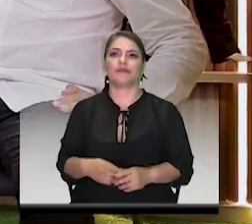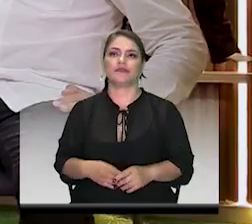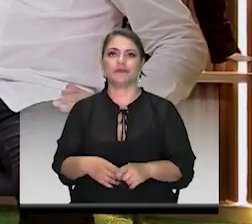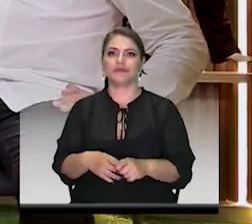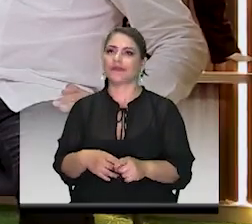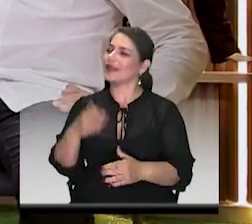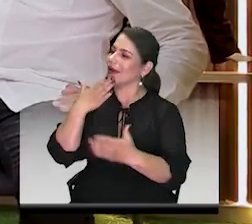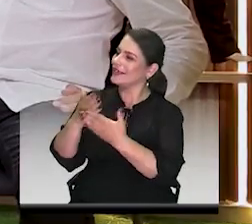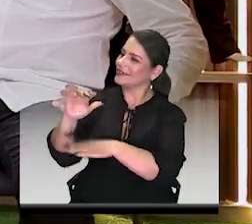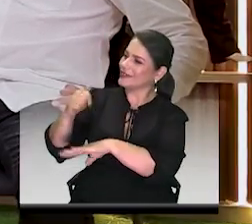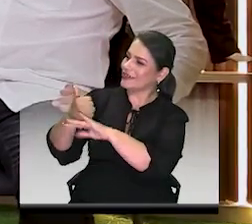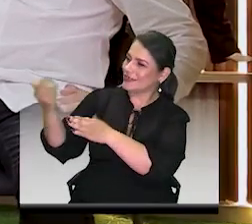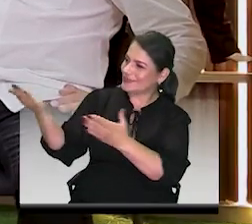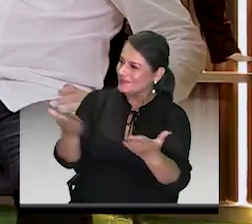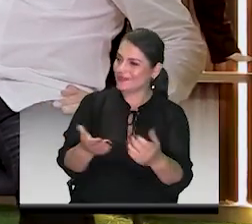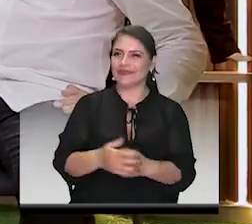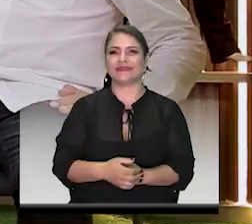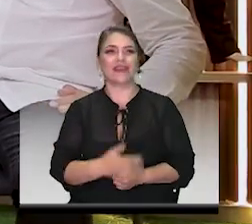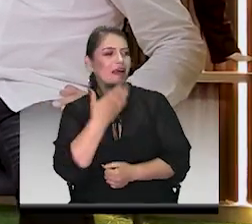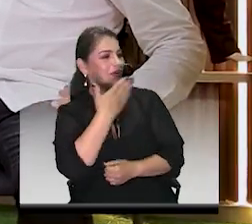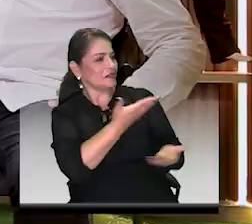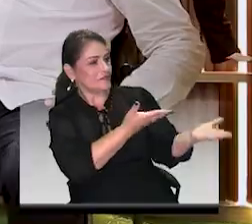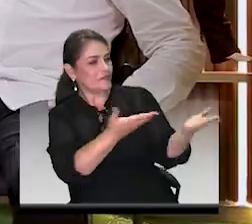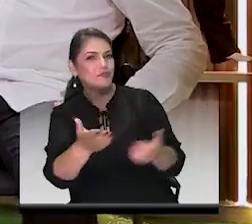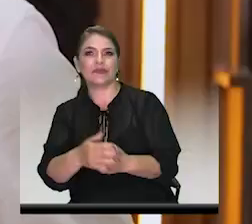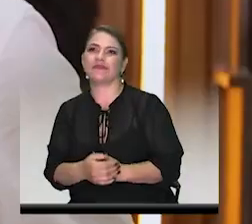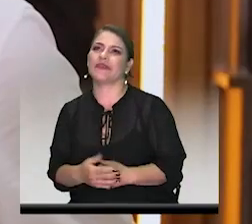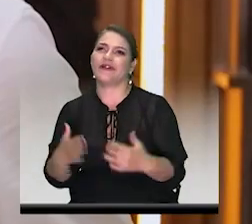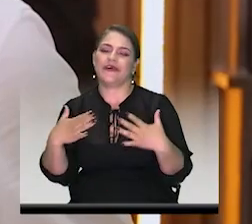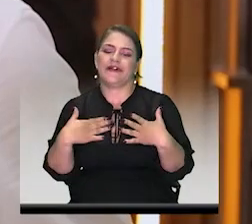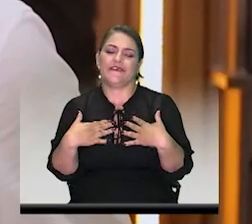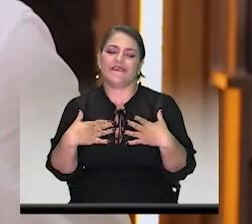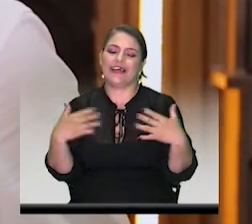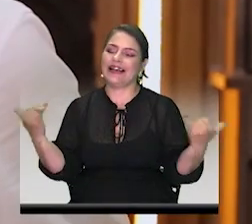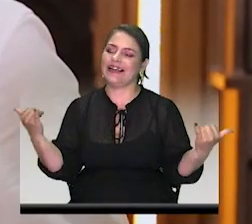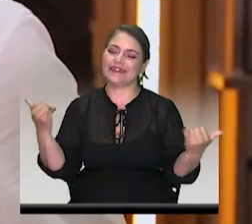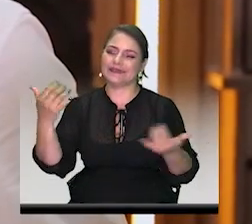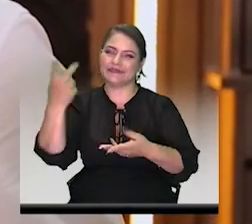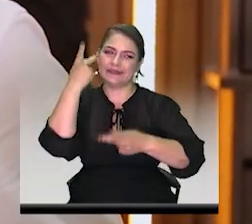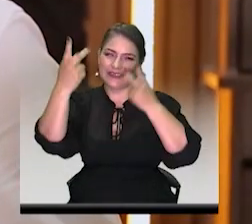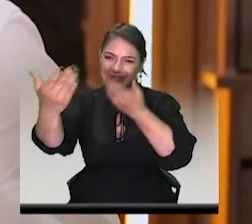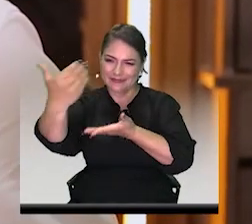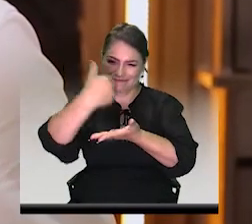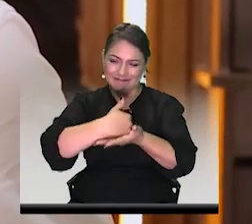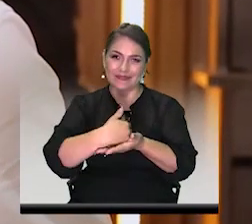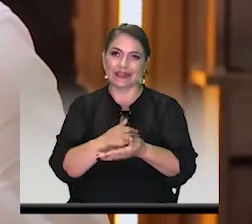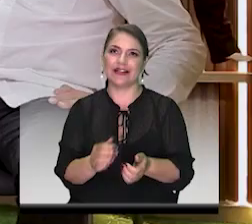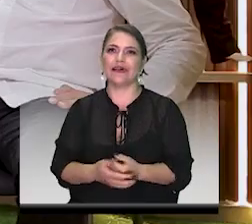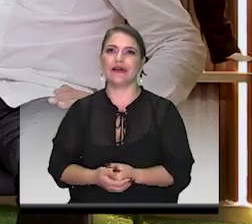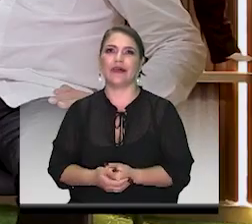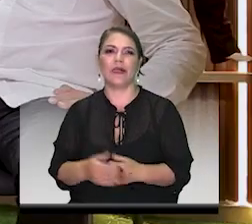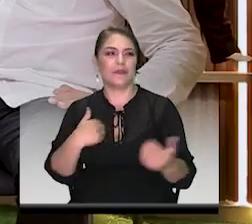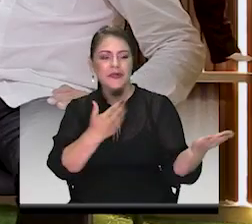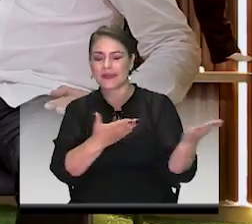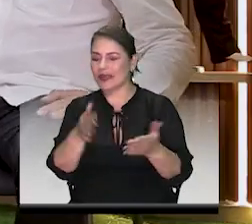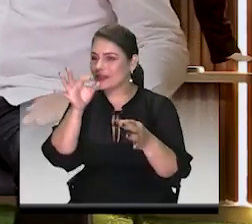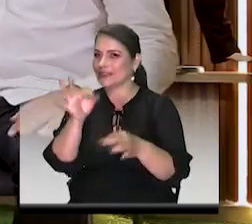gracias por recibirnos. Gracias a ustedes, es una gran visita para nuestra empresa y serán siempre bienvenidos.